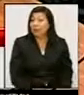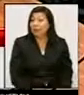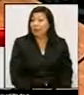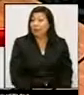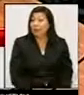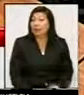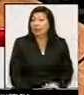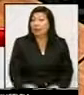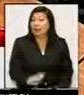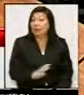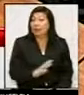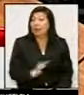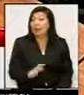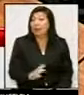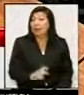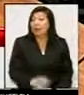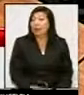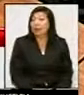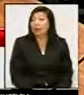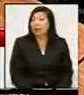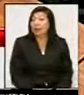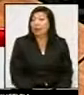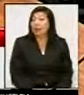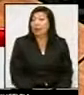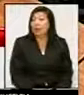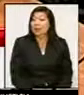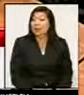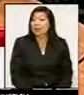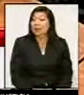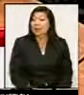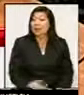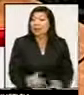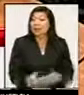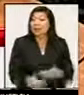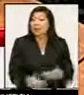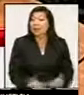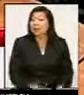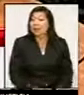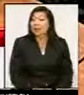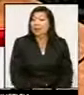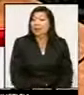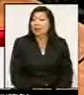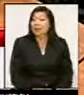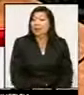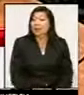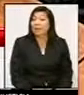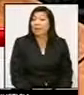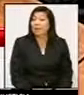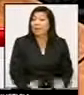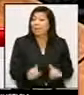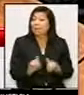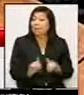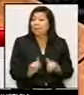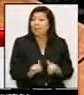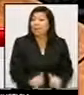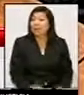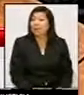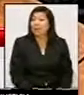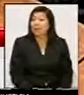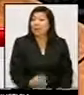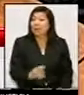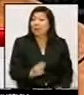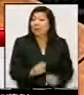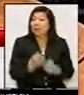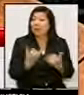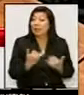haciendo de que el Estado deje hacer, deje pasar y finalmente deje ocurrir lo que hoy día